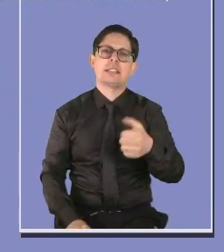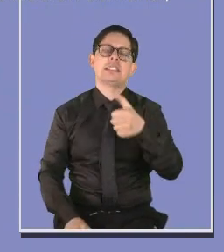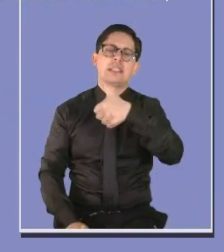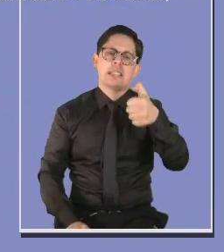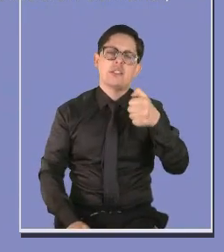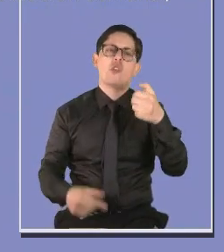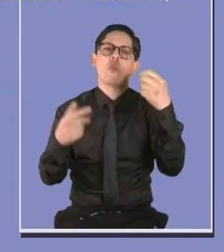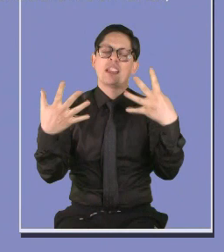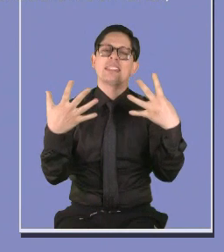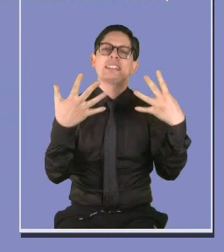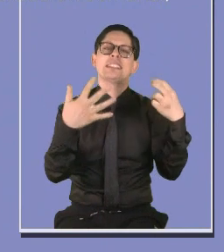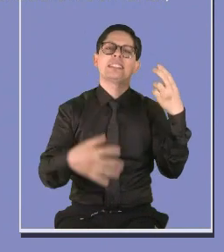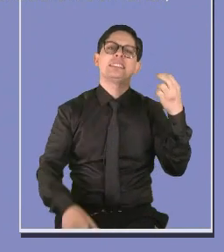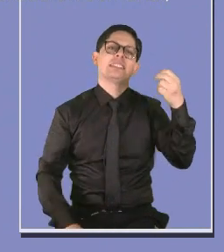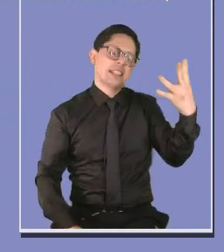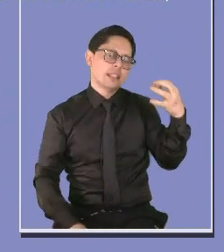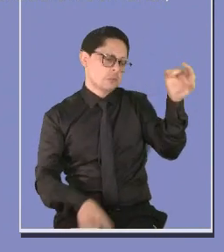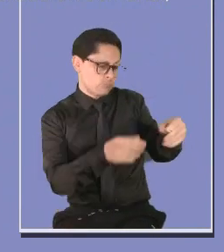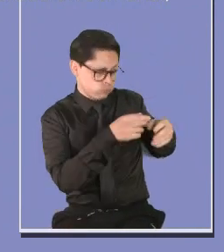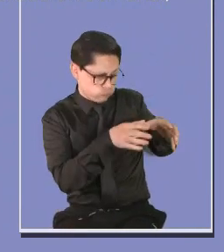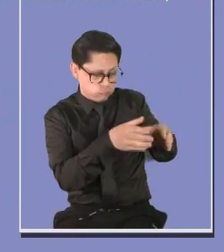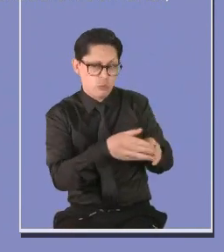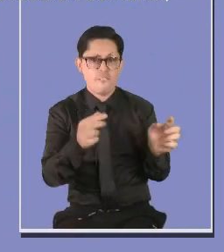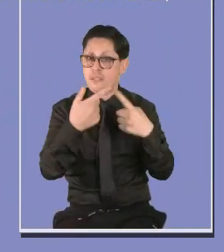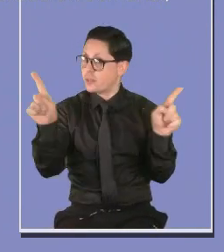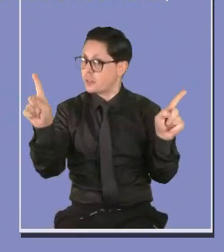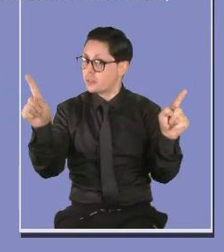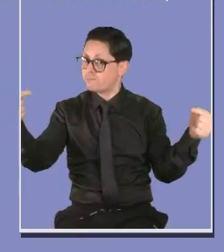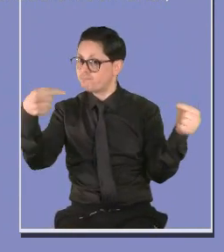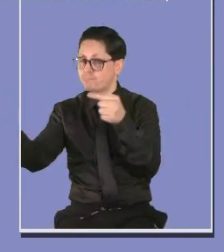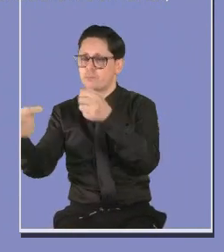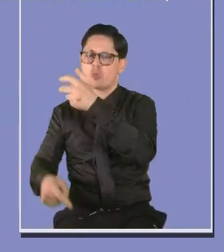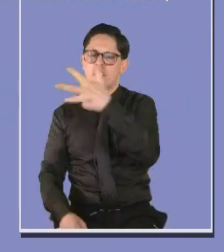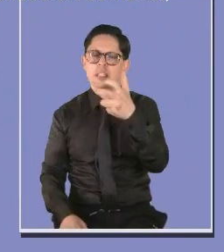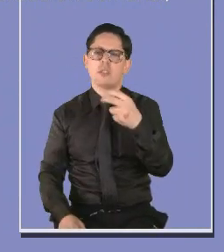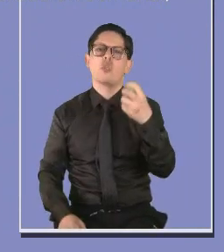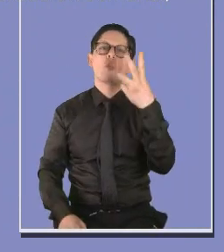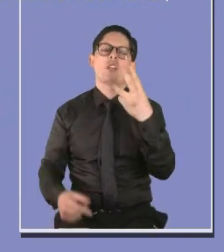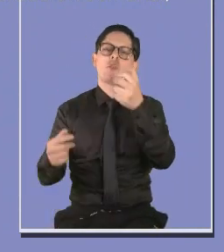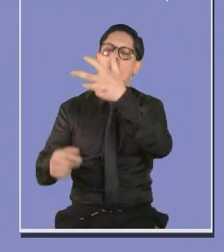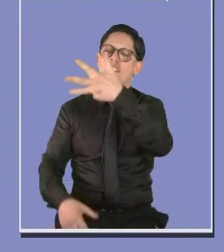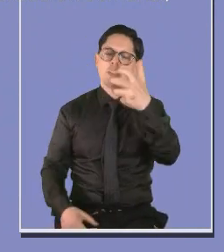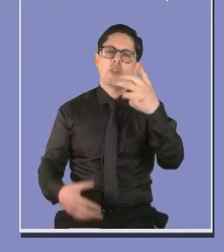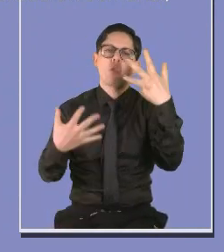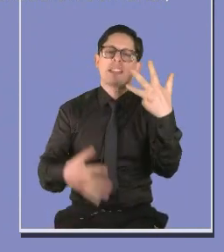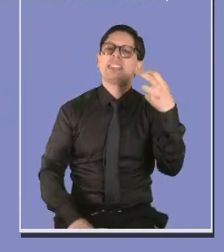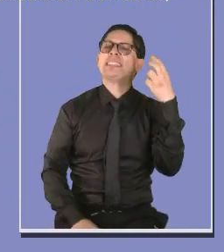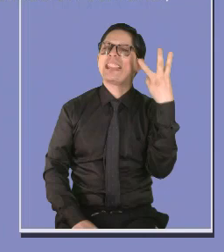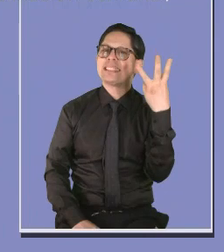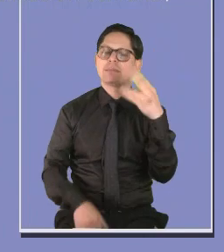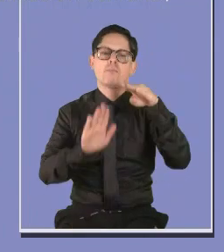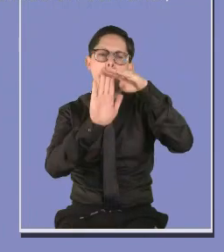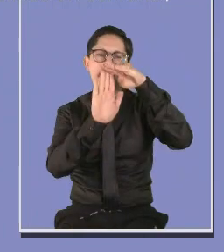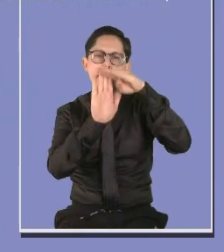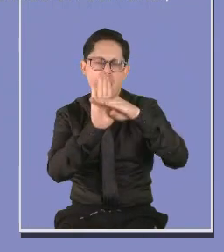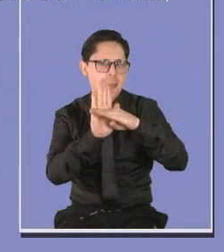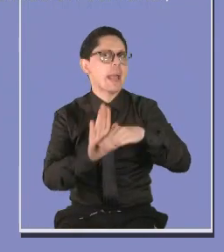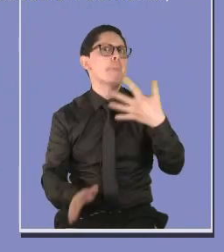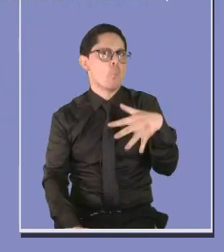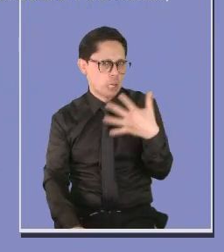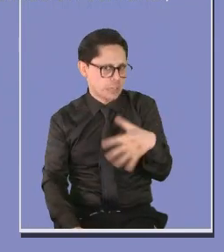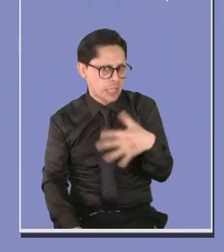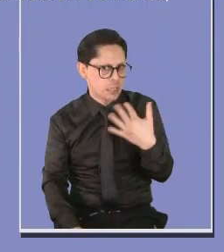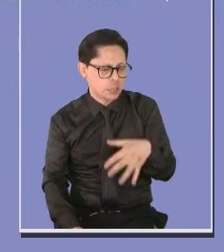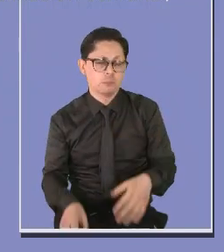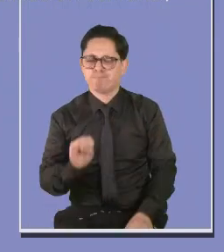693 casos de virus respiratorio esencial versus 993 de la semana anterior es una baja que es importante